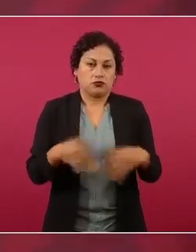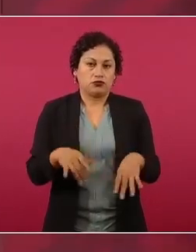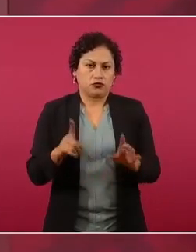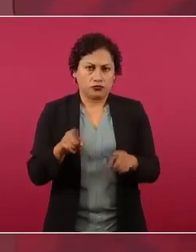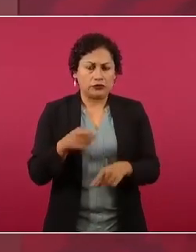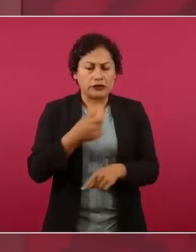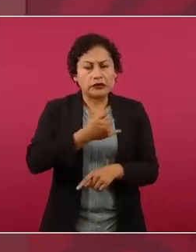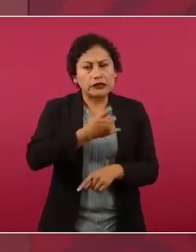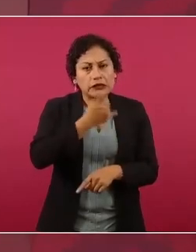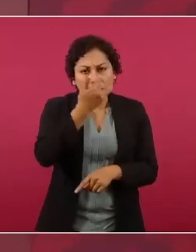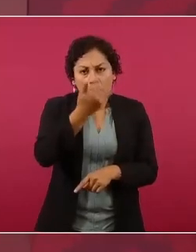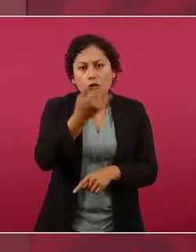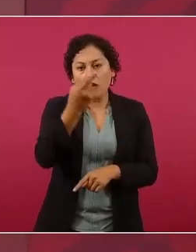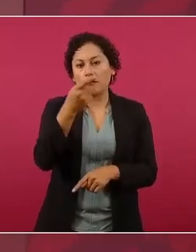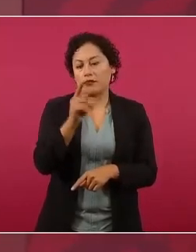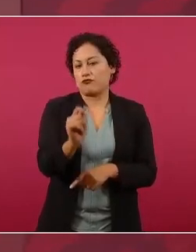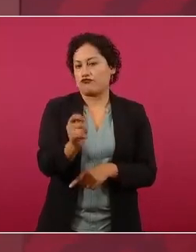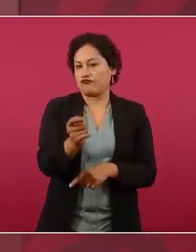¿eh?